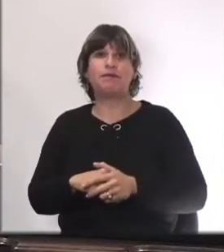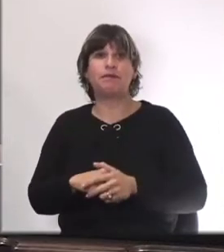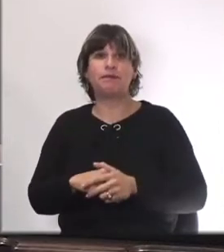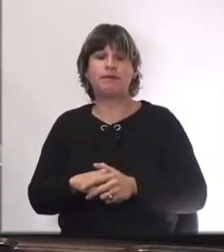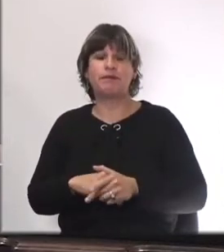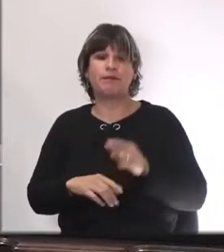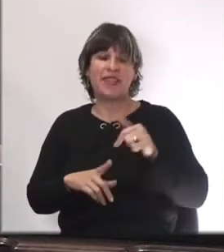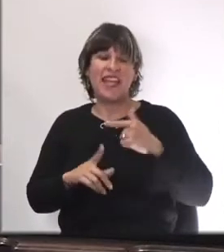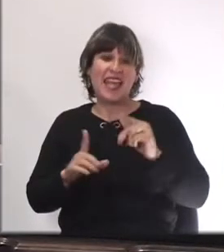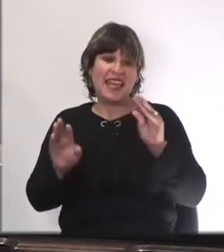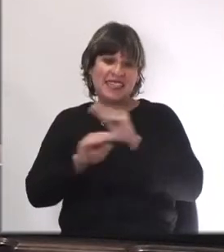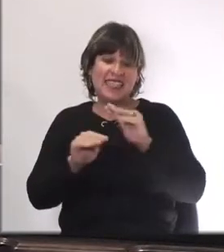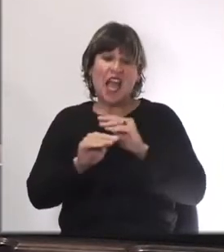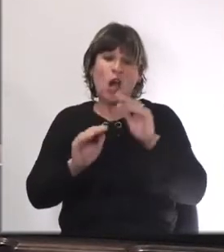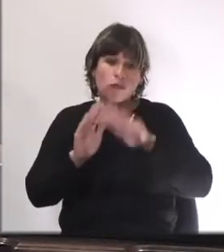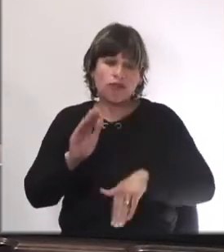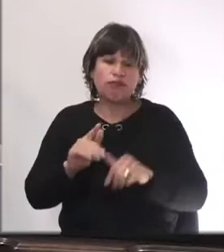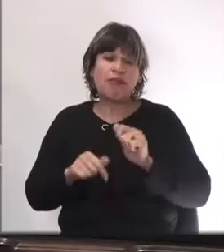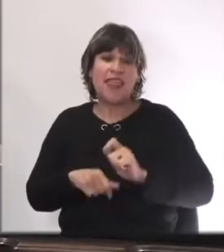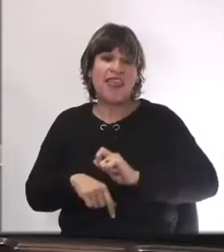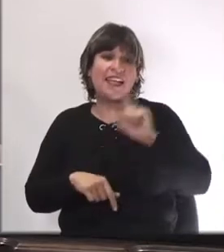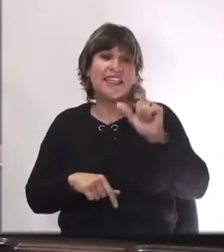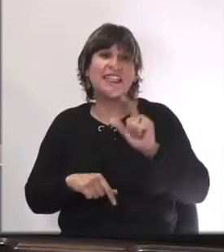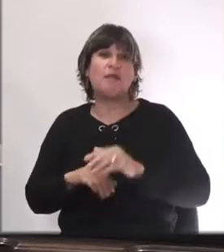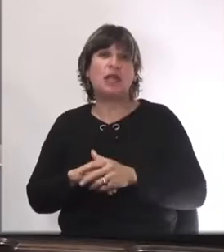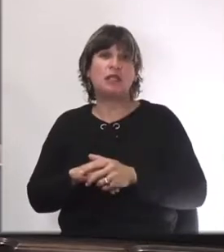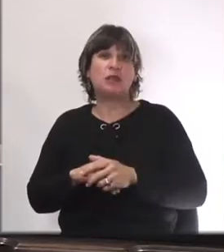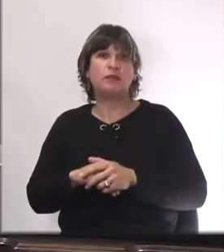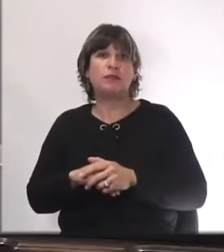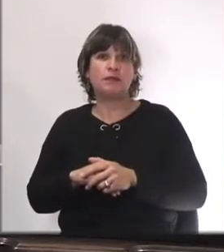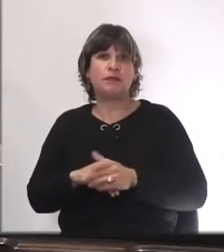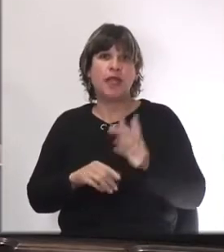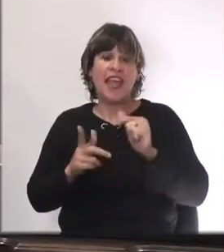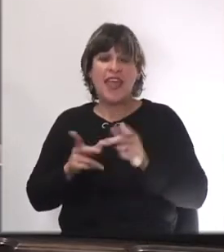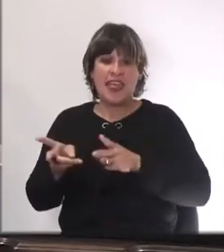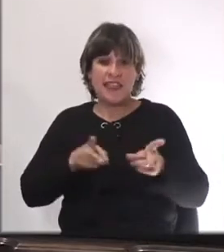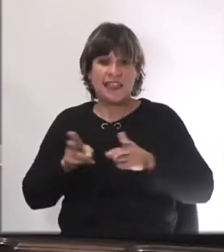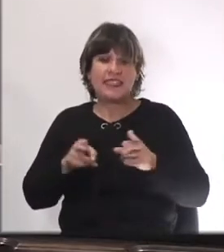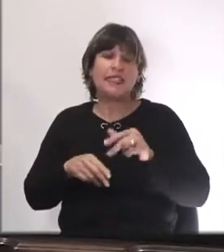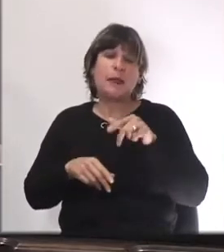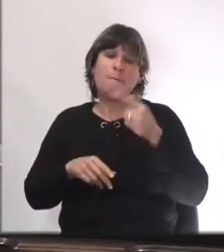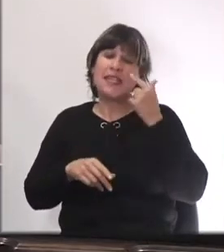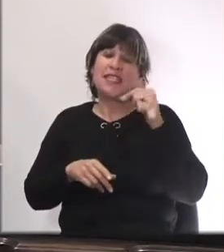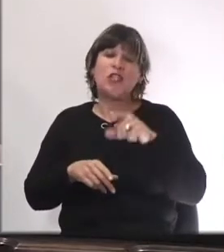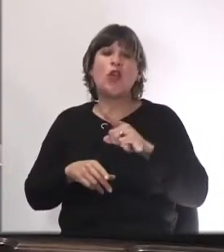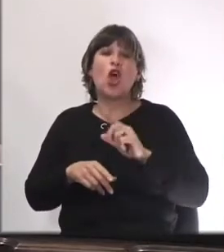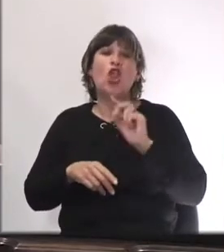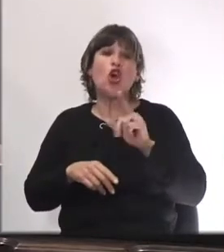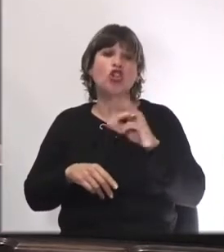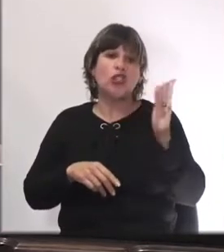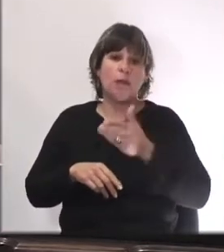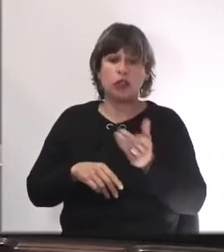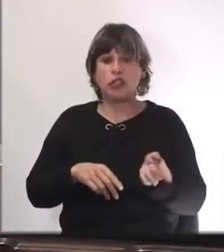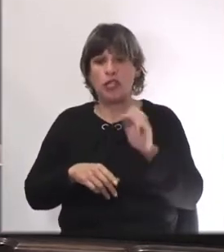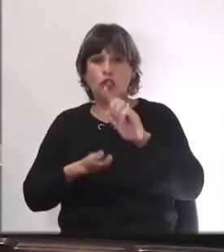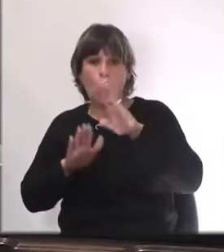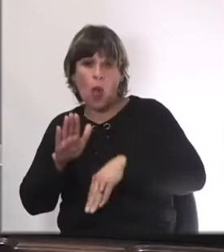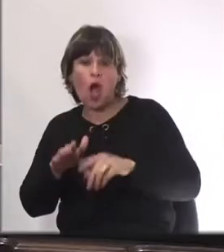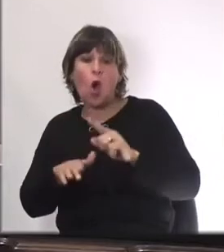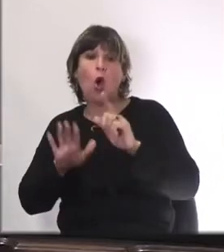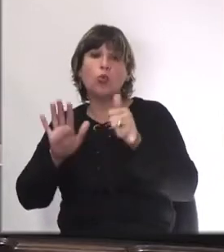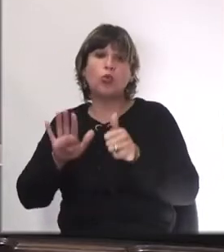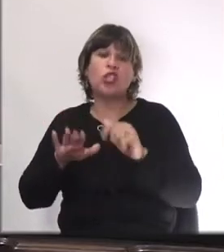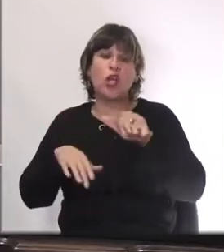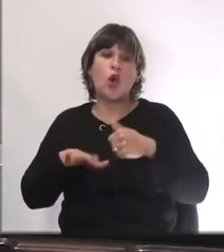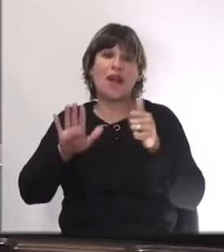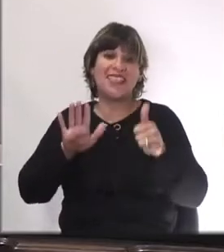Se ajustó a la baja la proyección de crecimiento del periodo de un 12% a un 6,6% en la